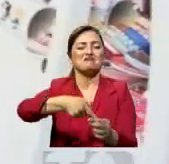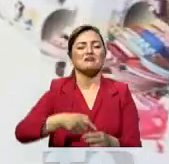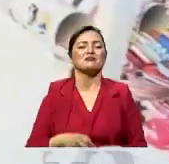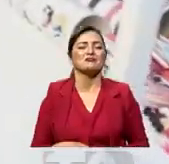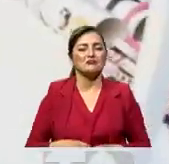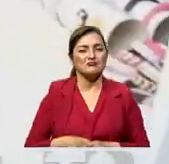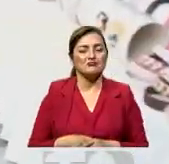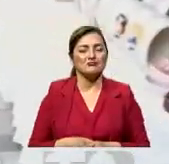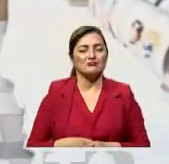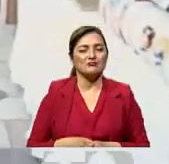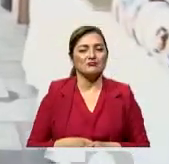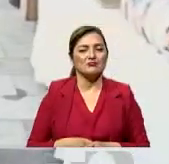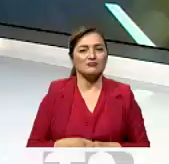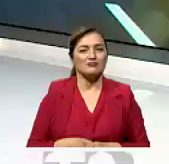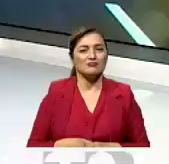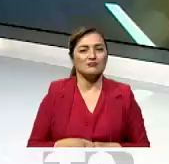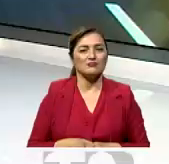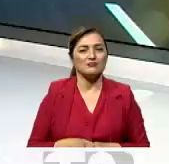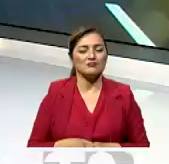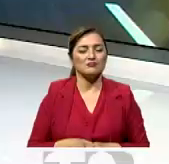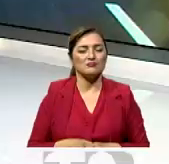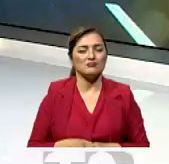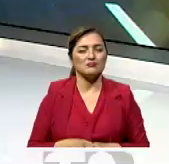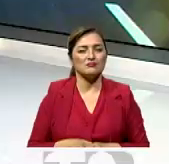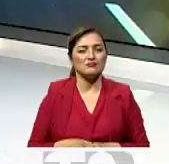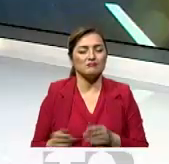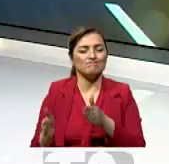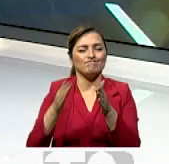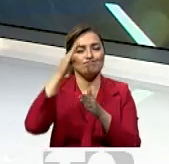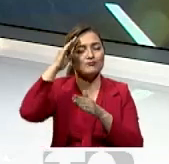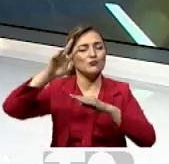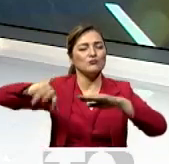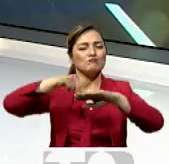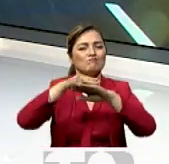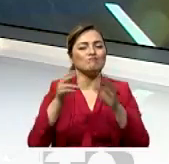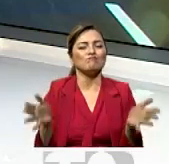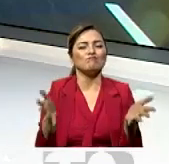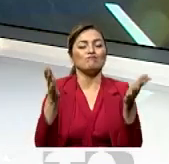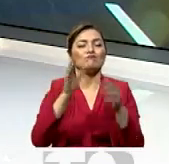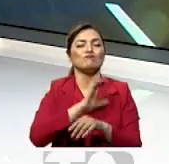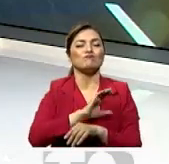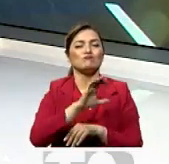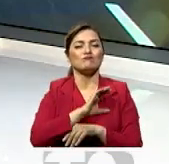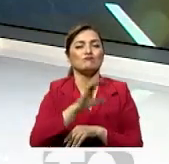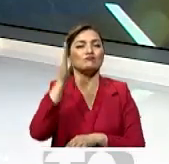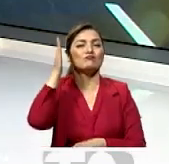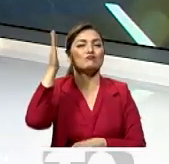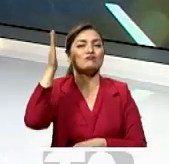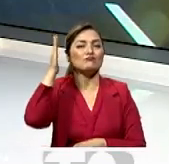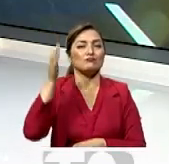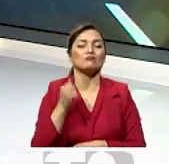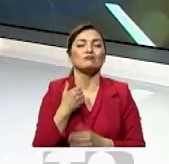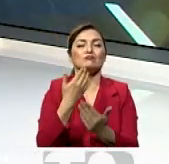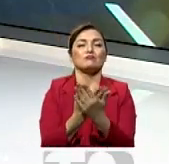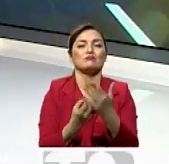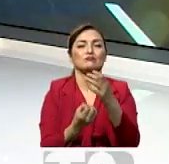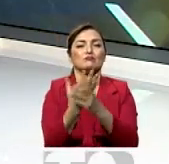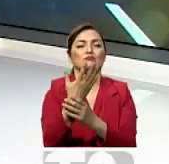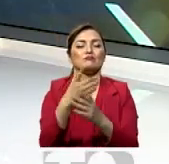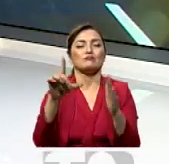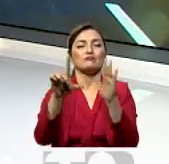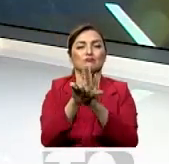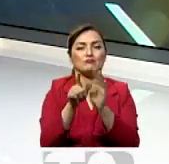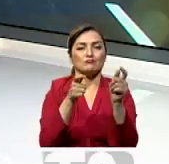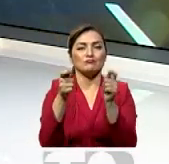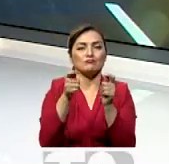Quiñones, 24 horas. La Policía Nacional exhorta al Cabildo Municipal de Tulcán la creación de una ordenanza que regule